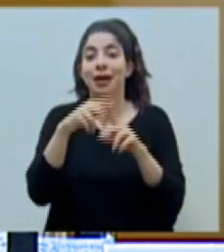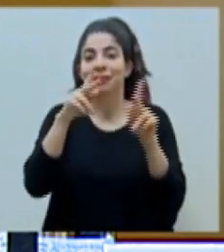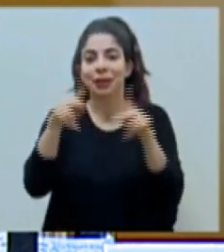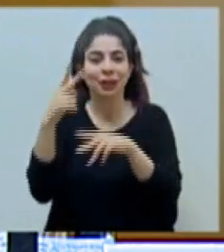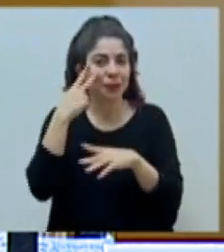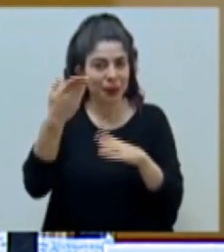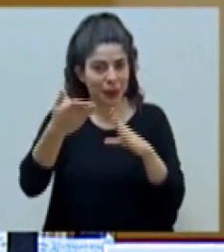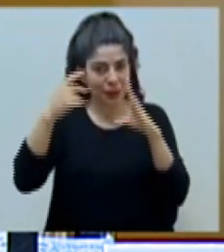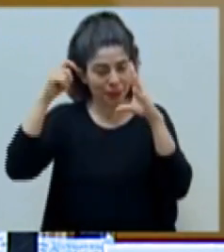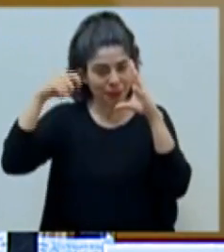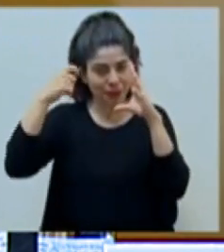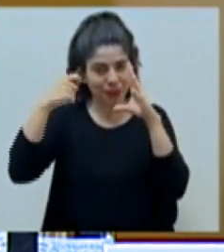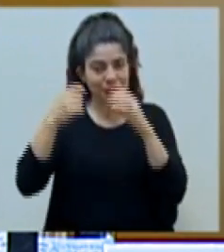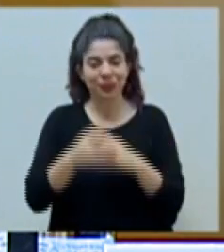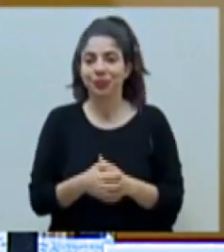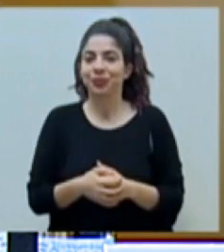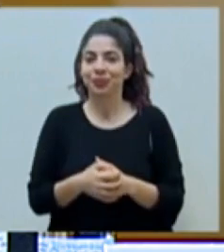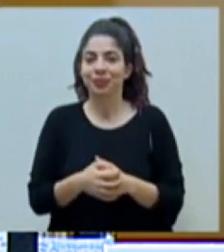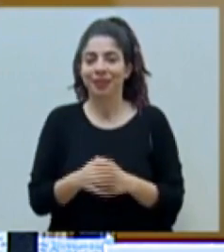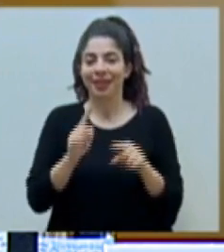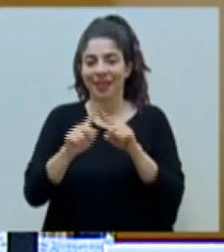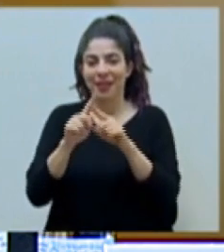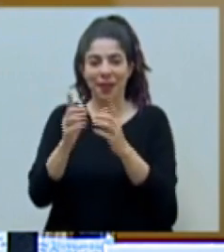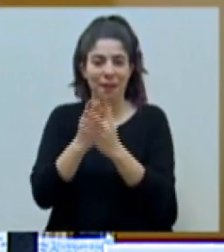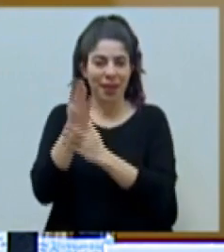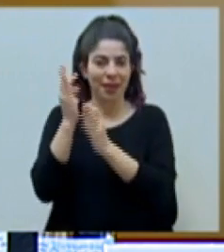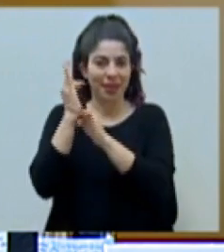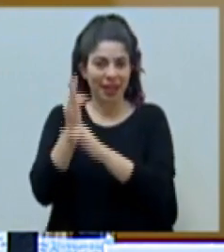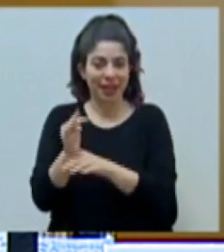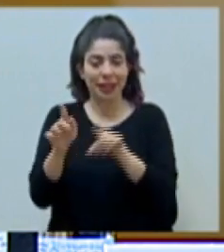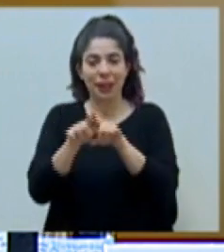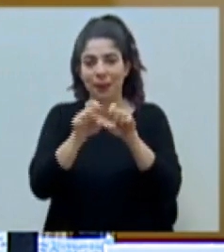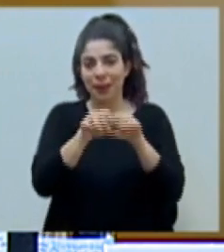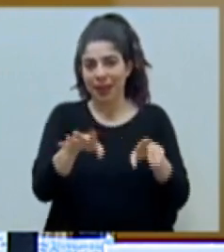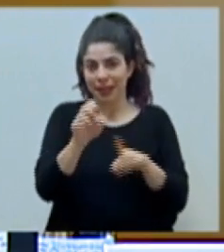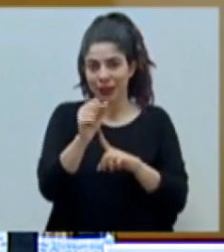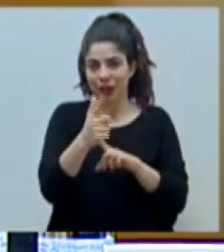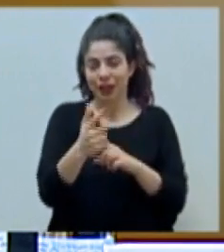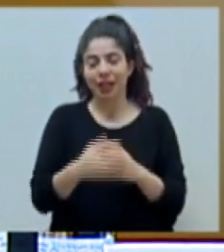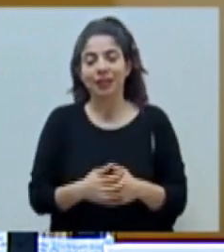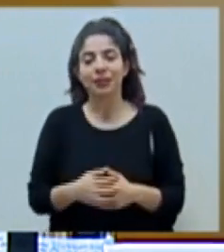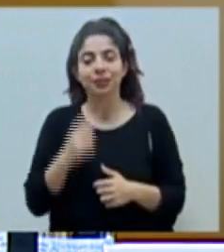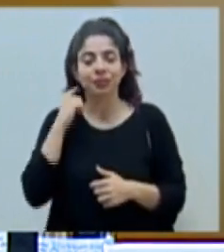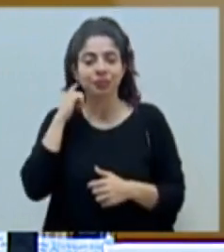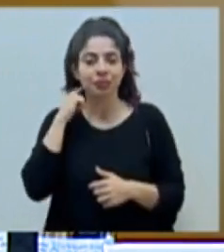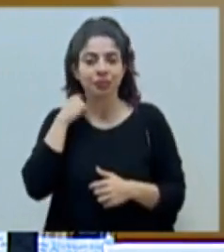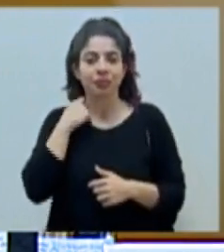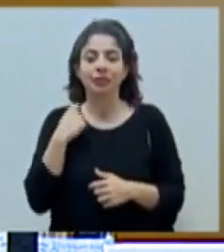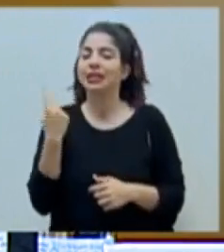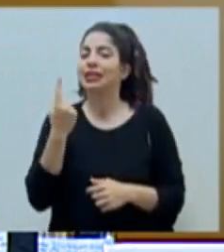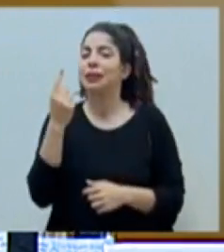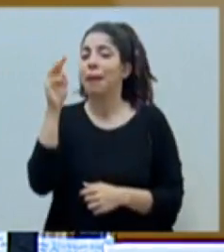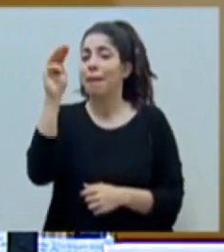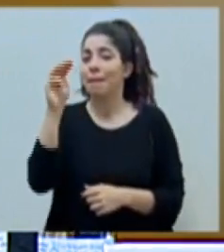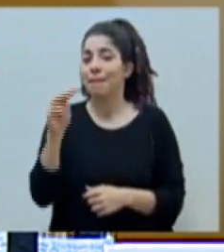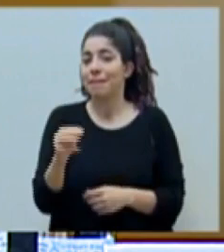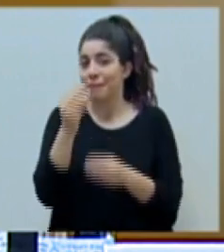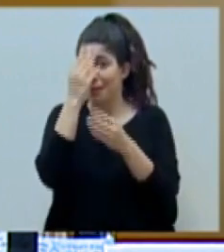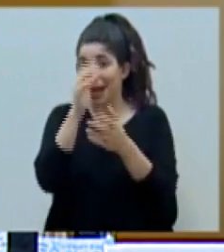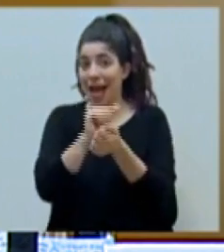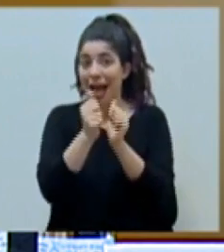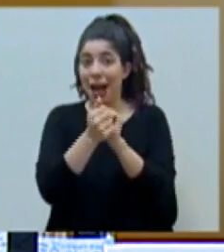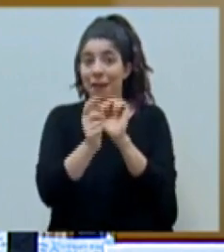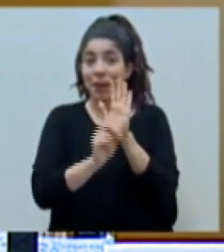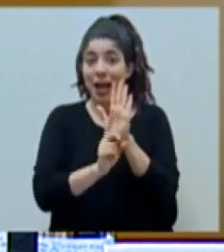siguen la transmisión por los medios tradicionales y también por redes sociales. Usualmente los martes hacemos los cambios de alerta